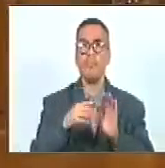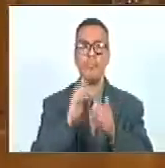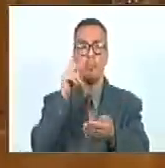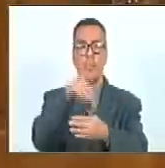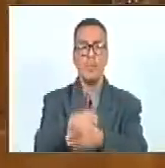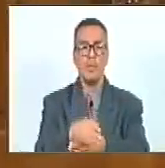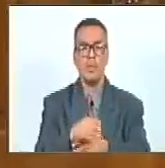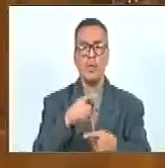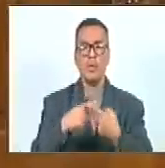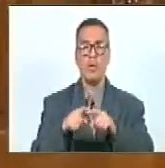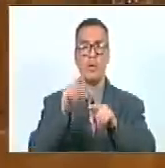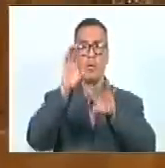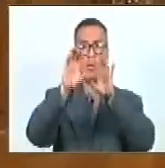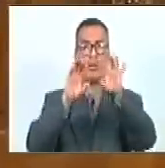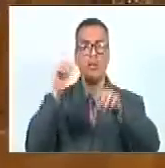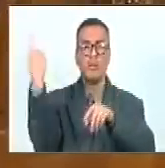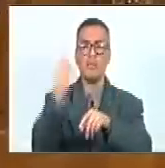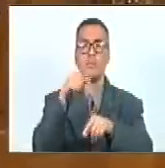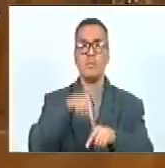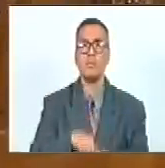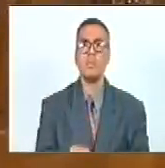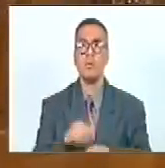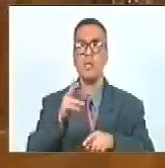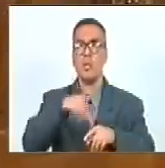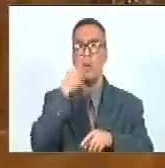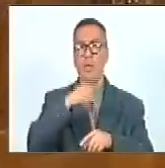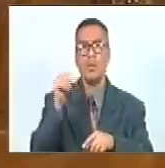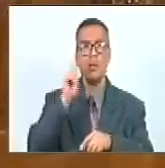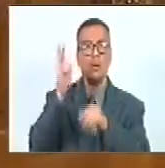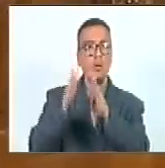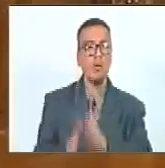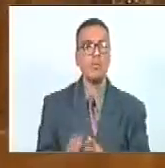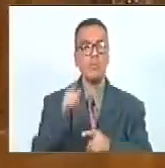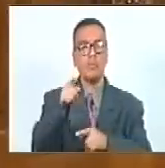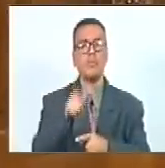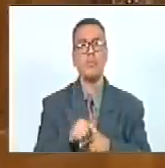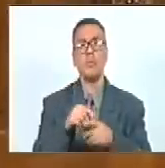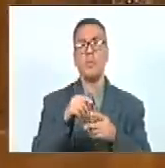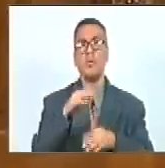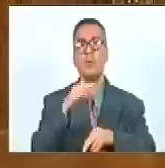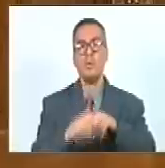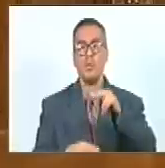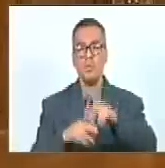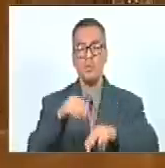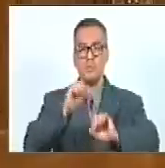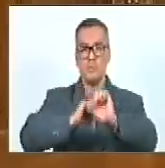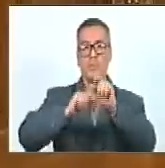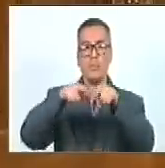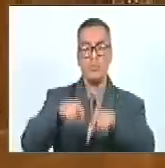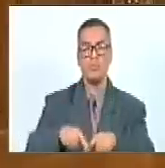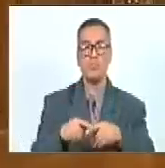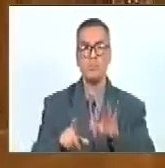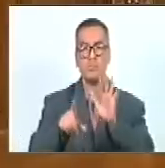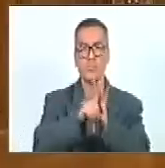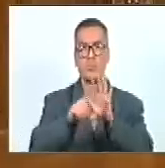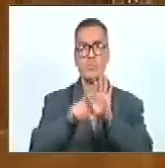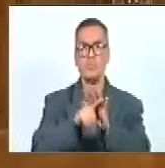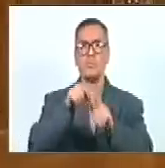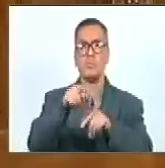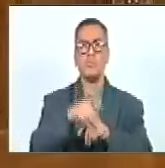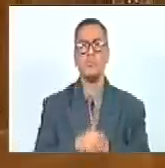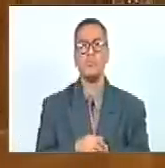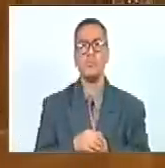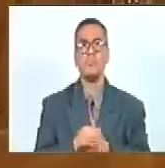injerencia extranjera. En la vida política de Venezuela fuimos entendiendo en la legalidad o